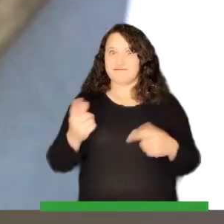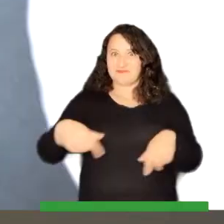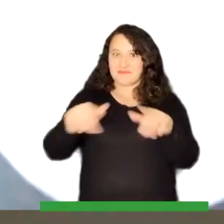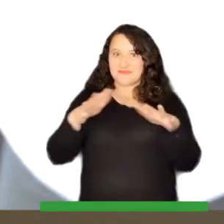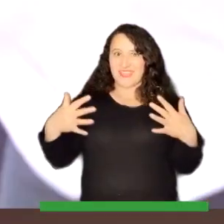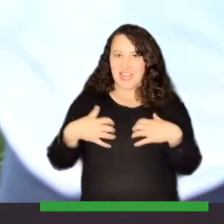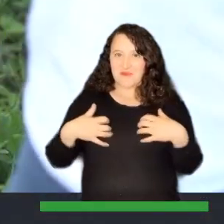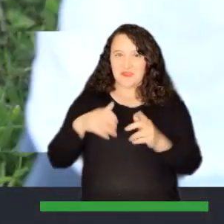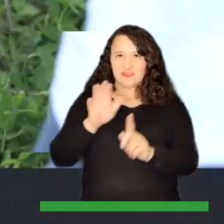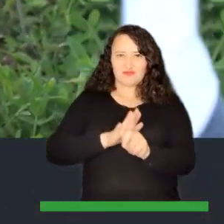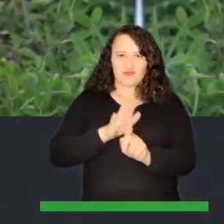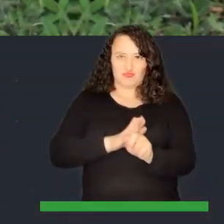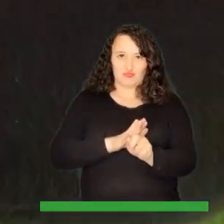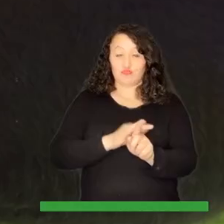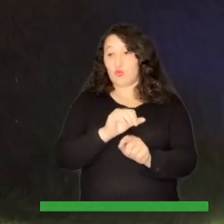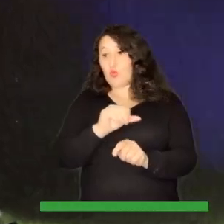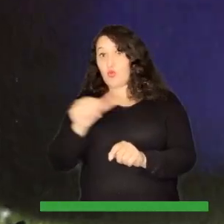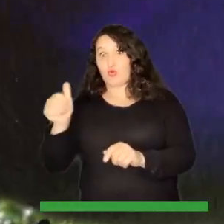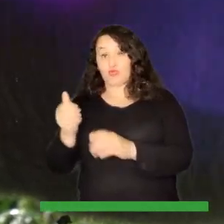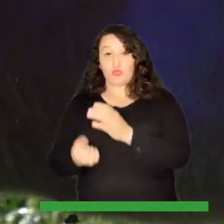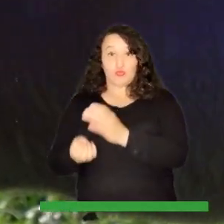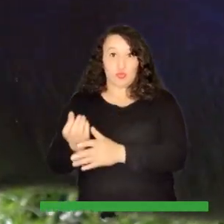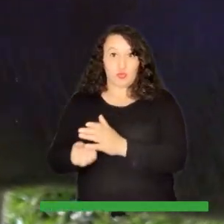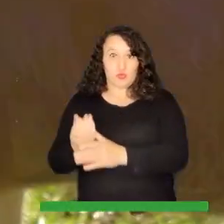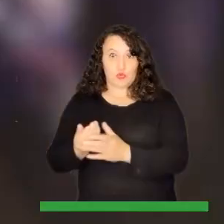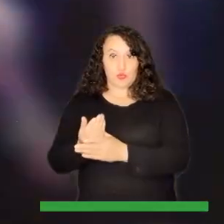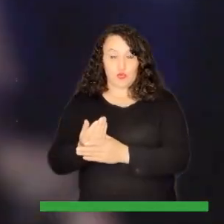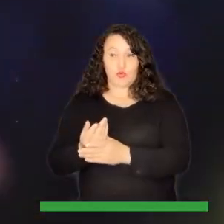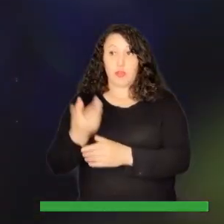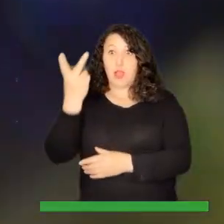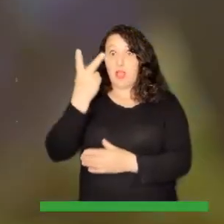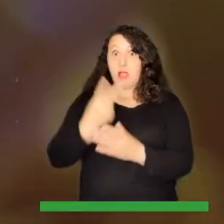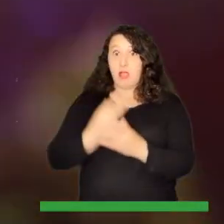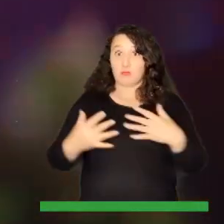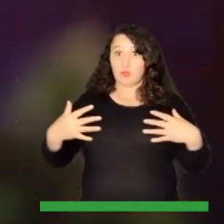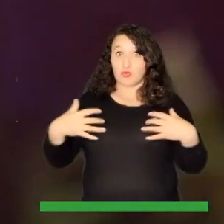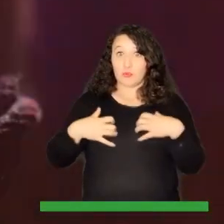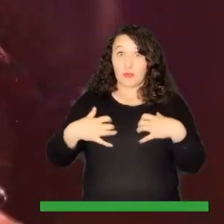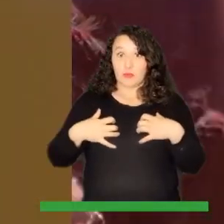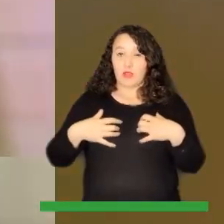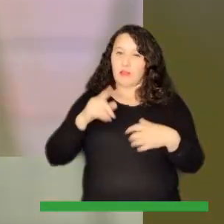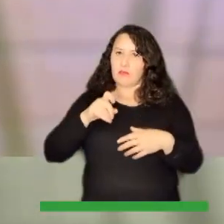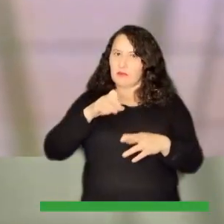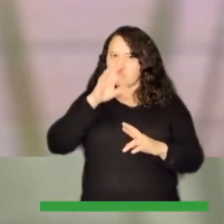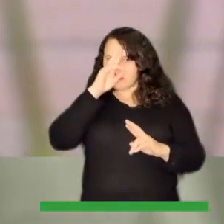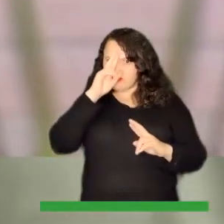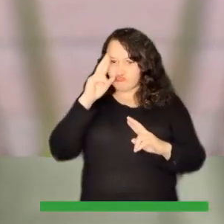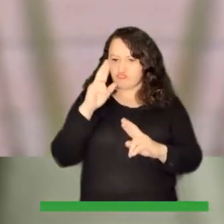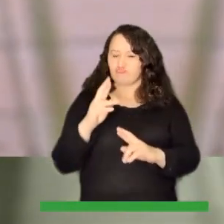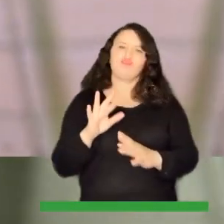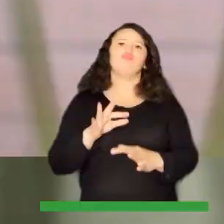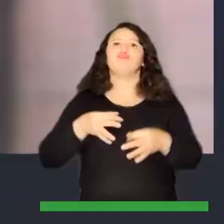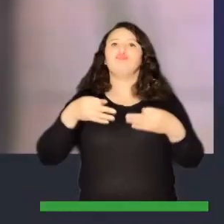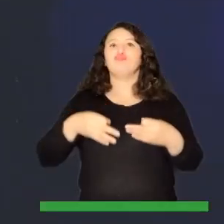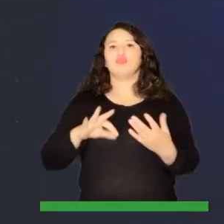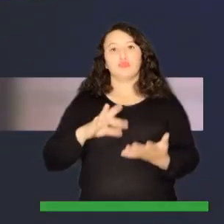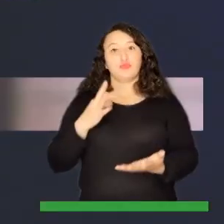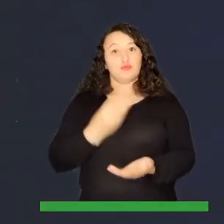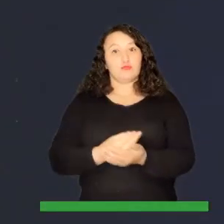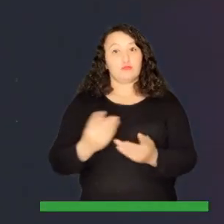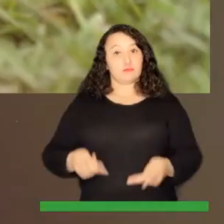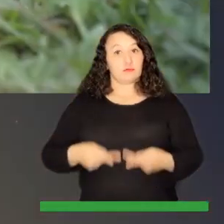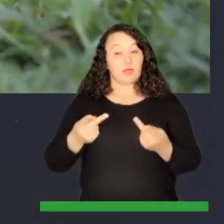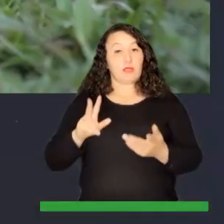Estos son nuestros animales domésticos y estos los de producción. En ambos casos merecen todo nuestro respeto y la garantía de una